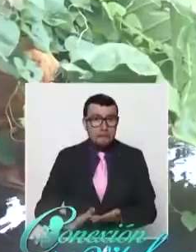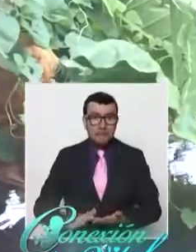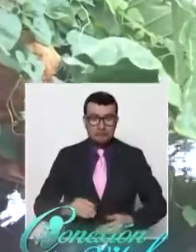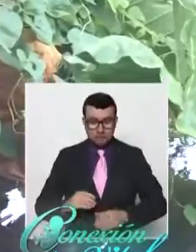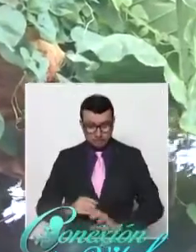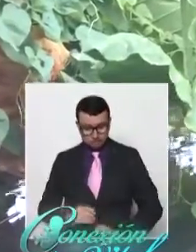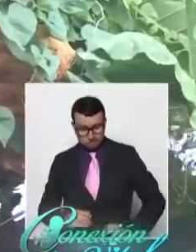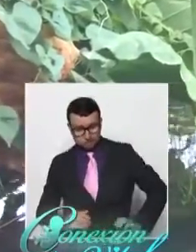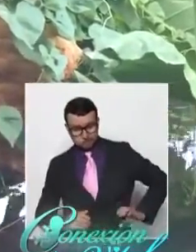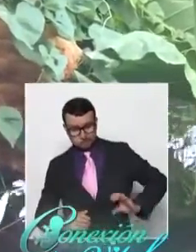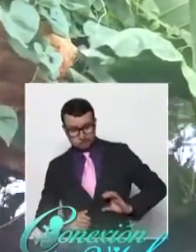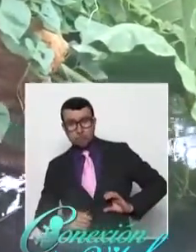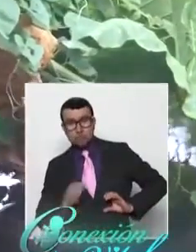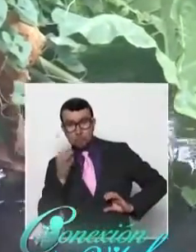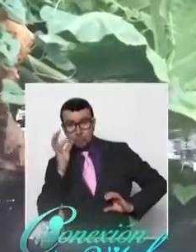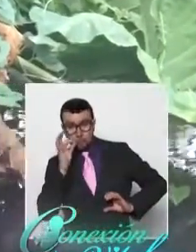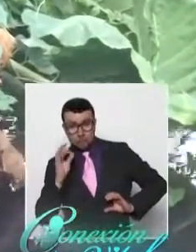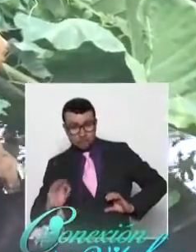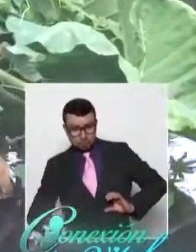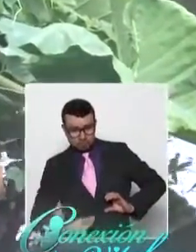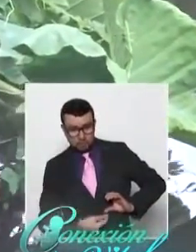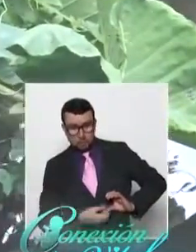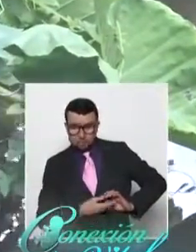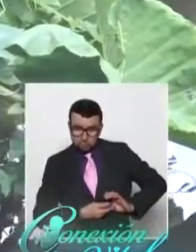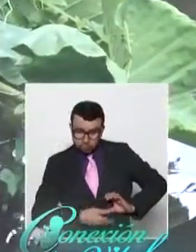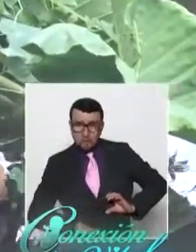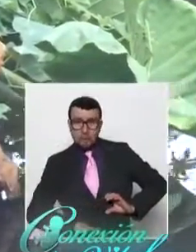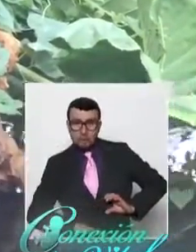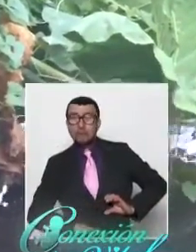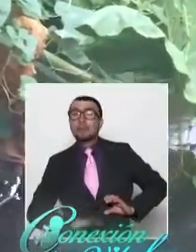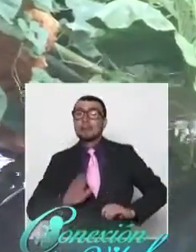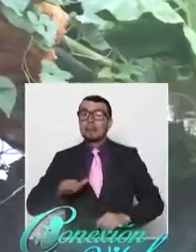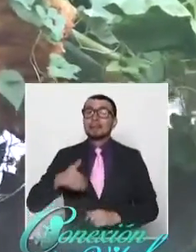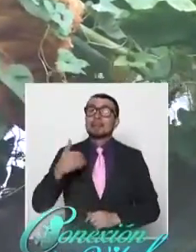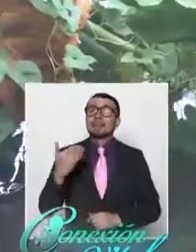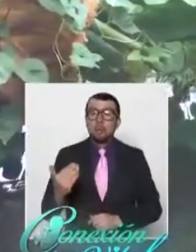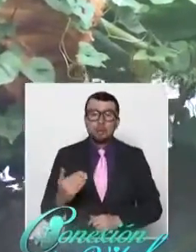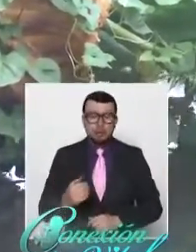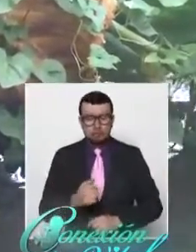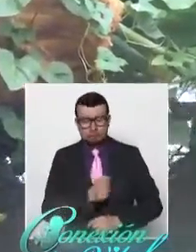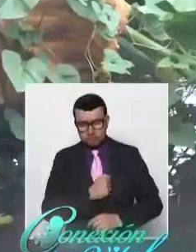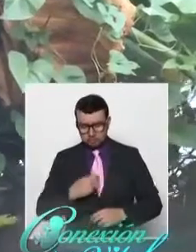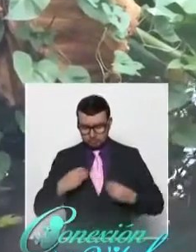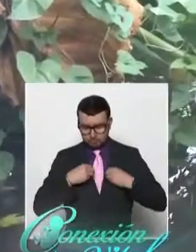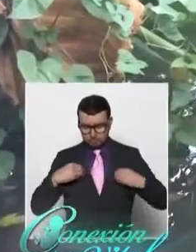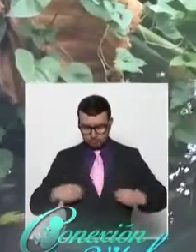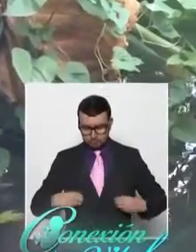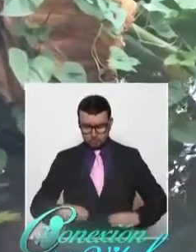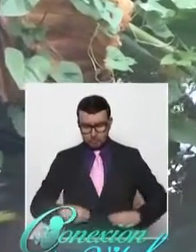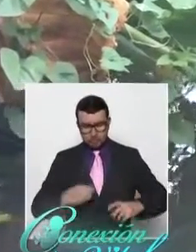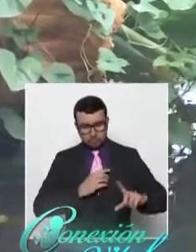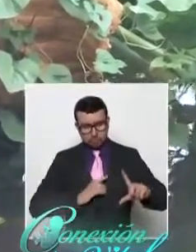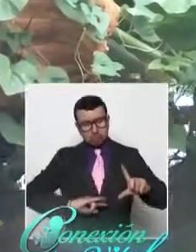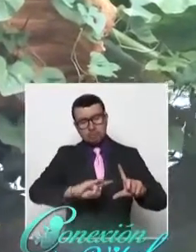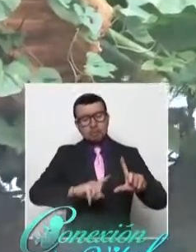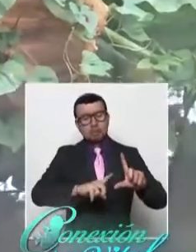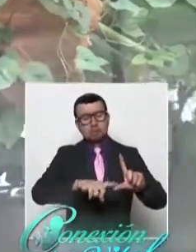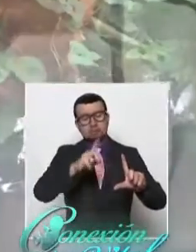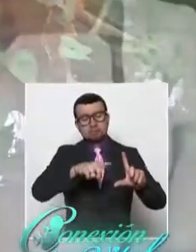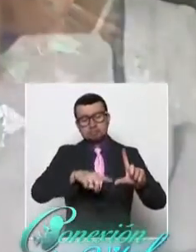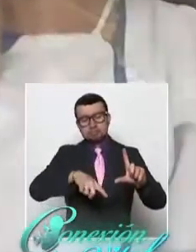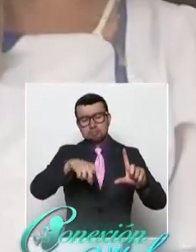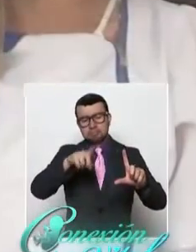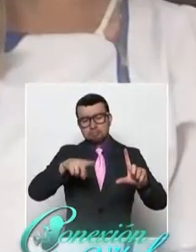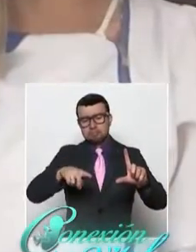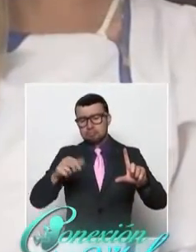y la persona posteriormente se le hace un electrocardiograma, luego se le hace la limpieza